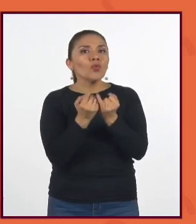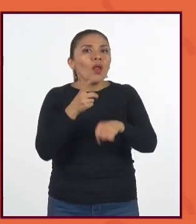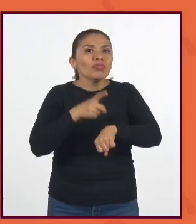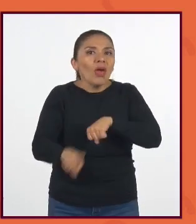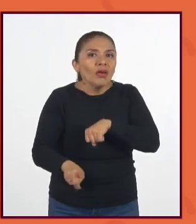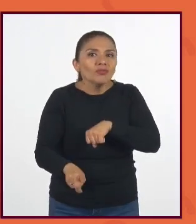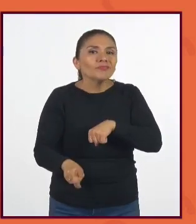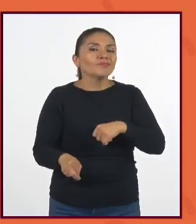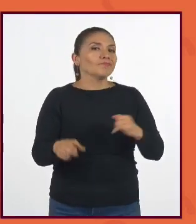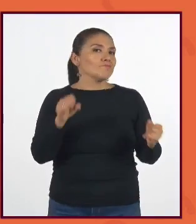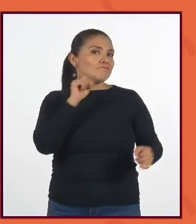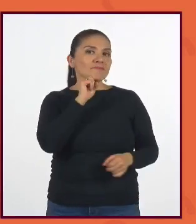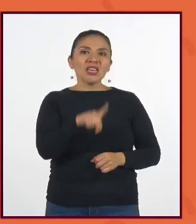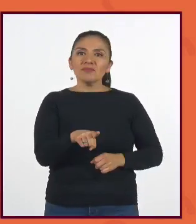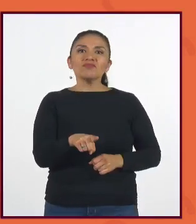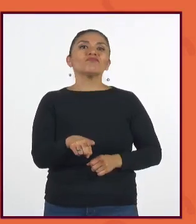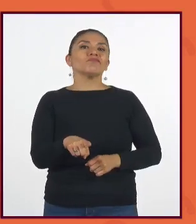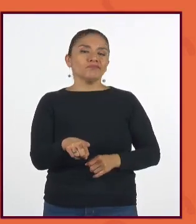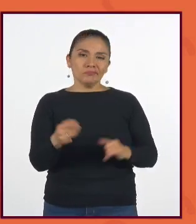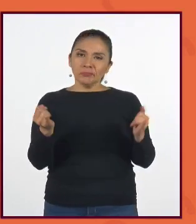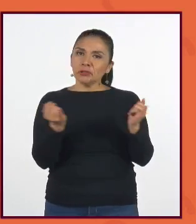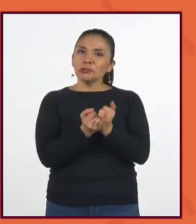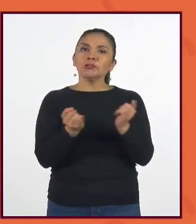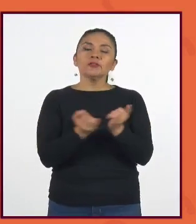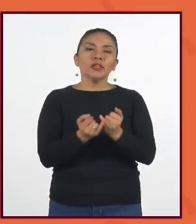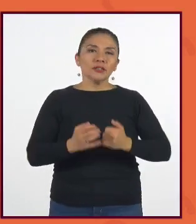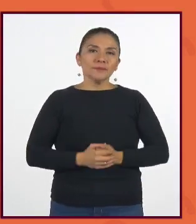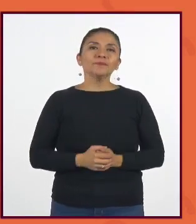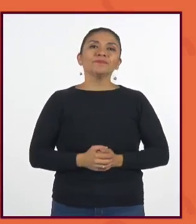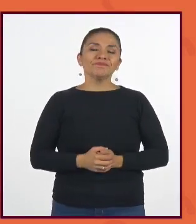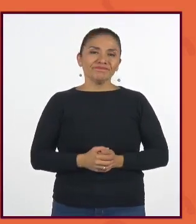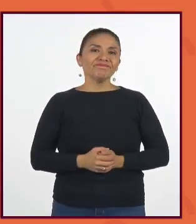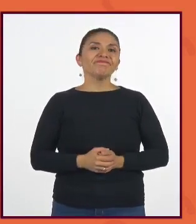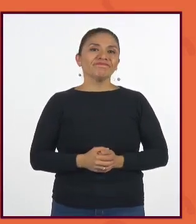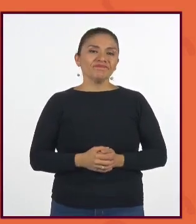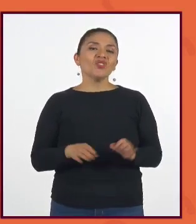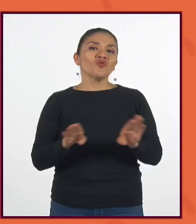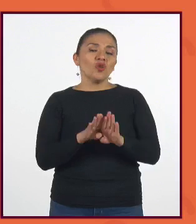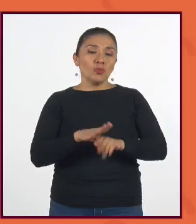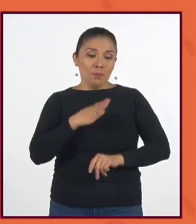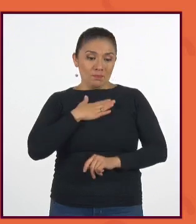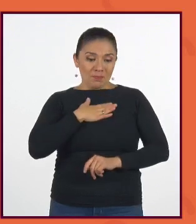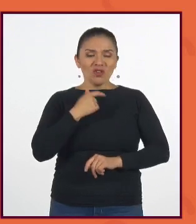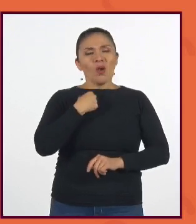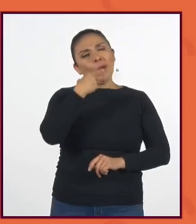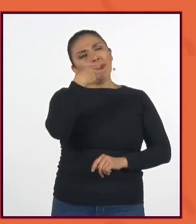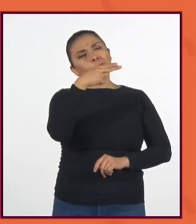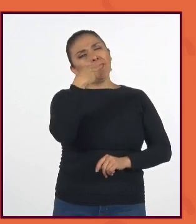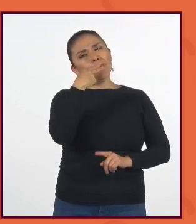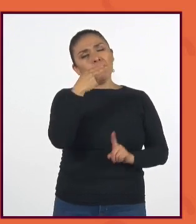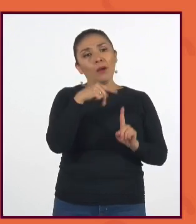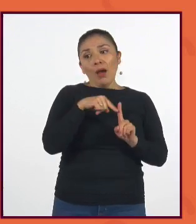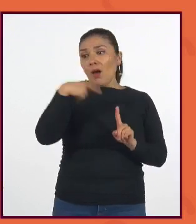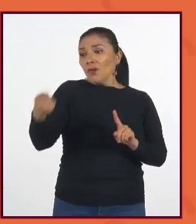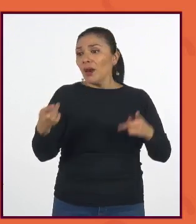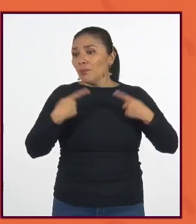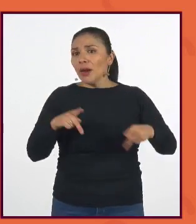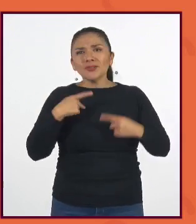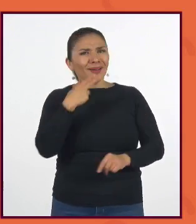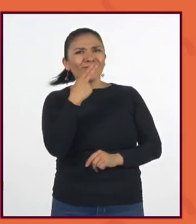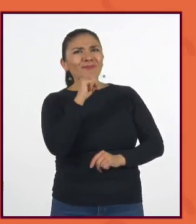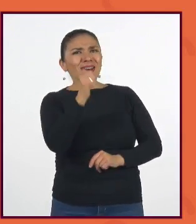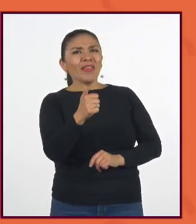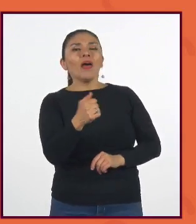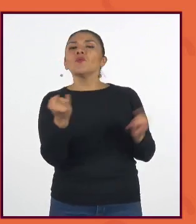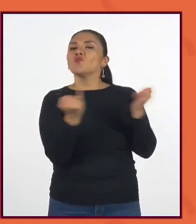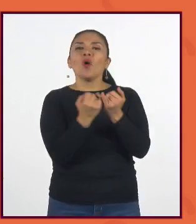riesgo. Es un riesgo también. Es similar al que lo está fumando. Al que lo está fumando. Así es. Wow. Y bueno, a corto